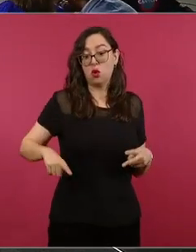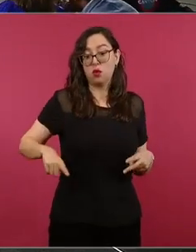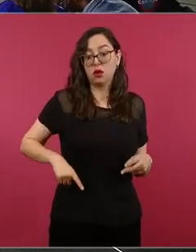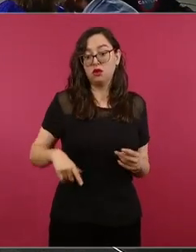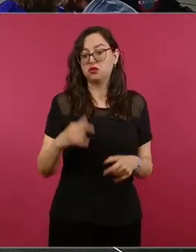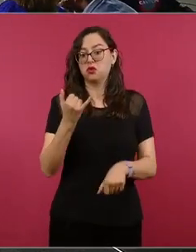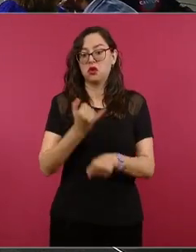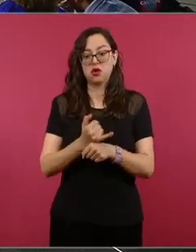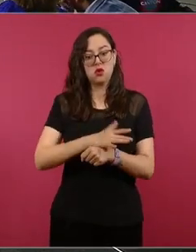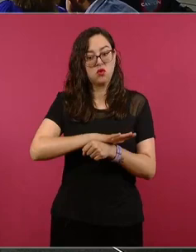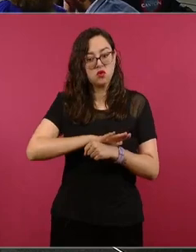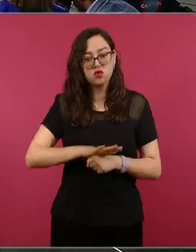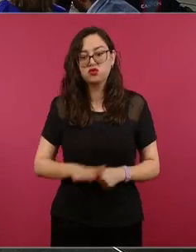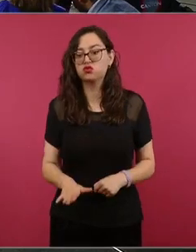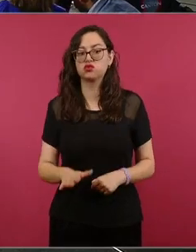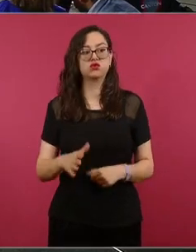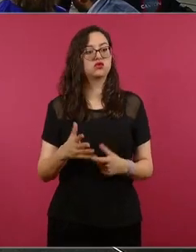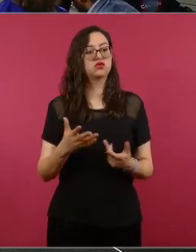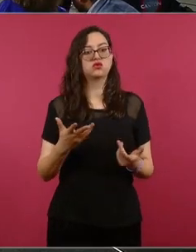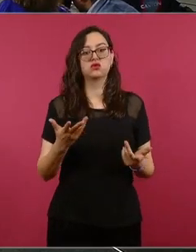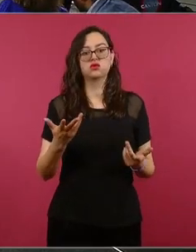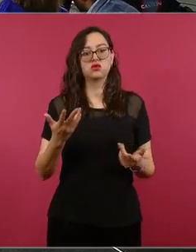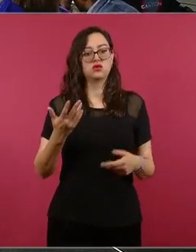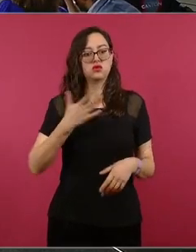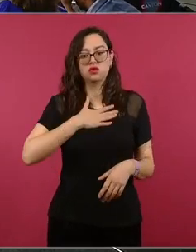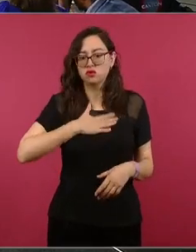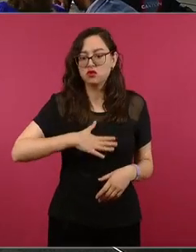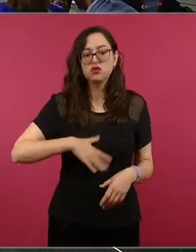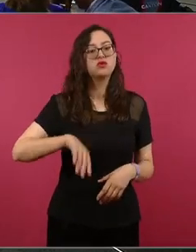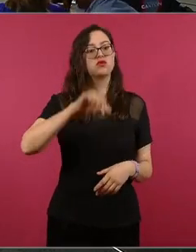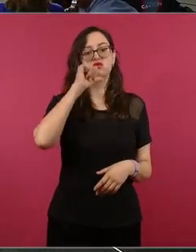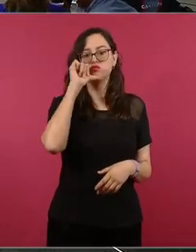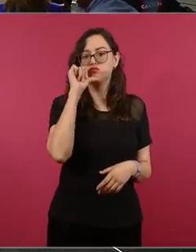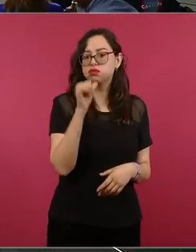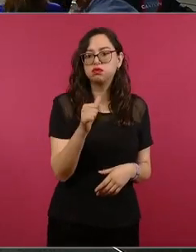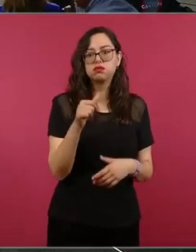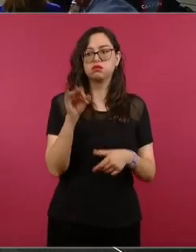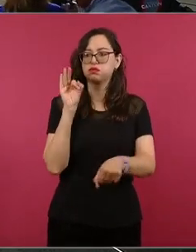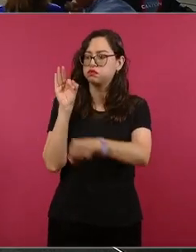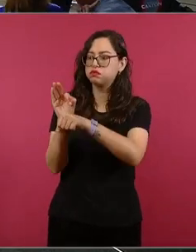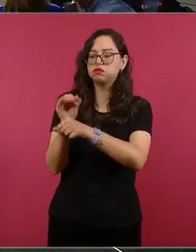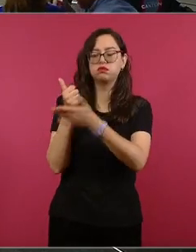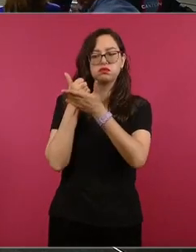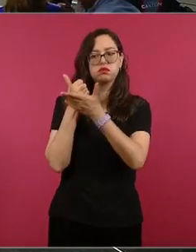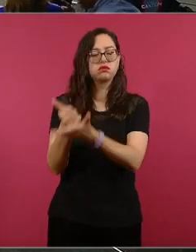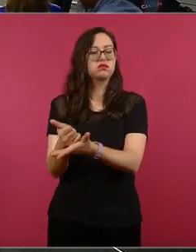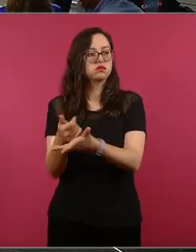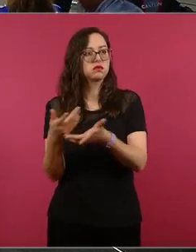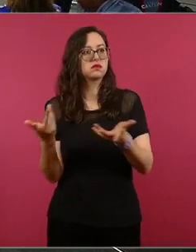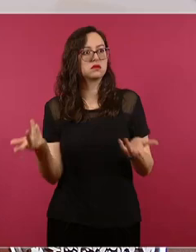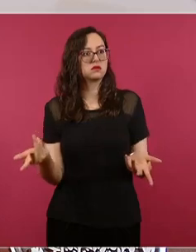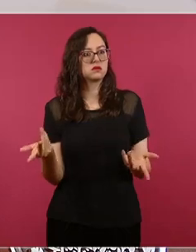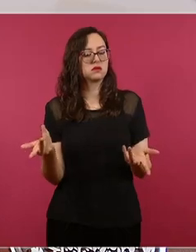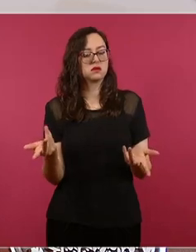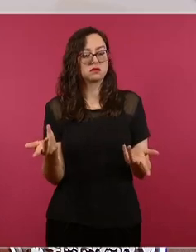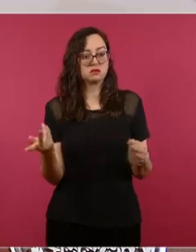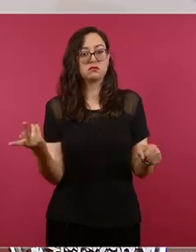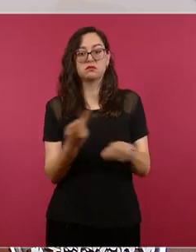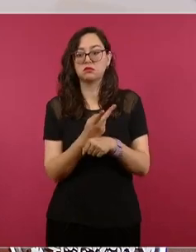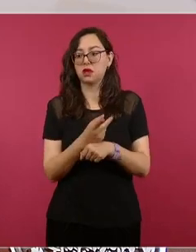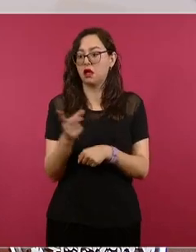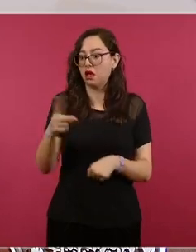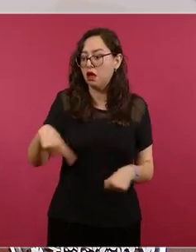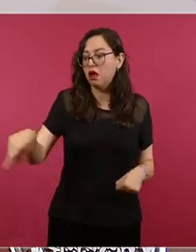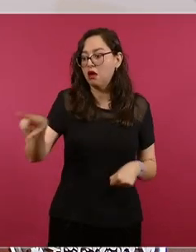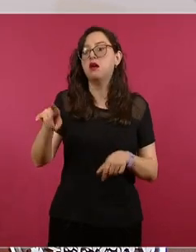modificaron la Constitución para que el trabajador al jubilarse no recibiera todo su